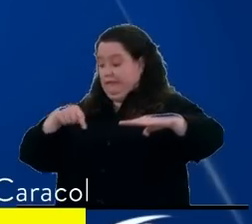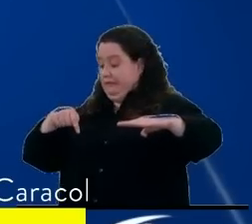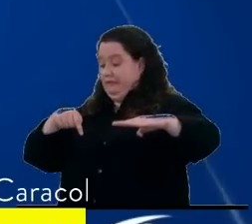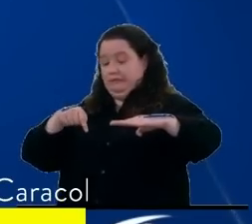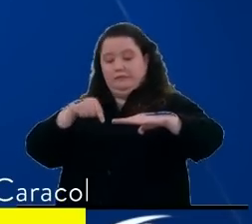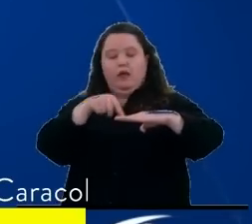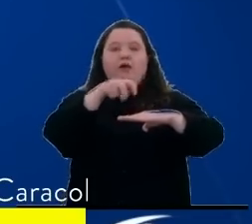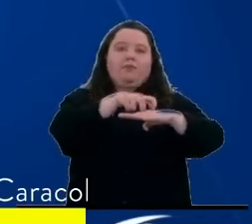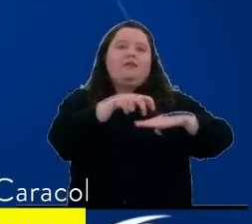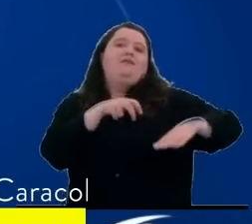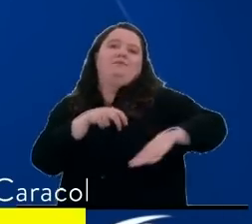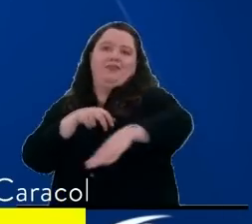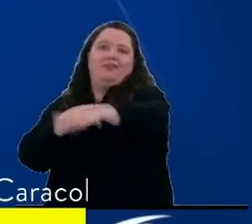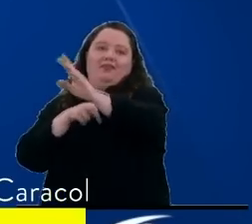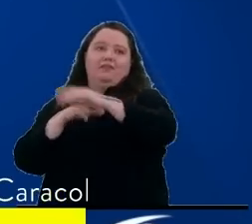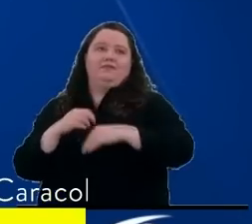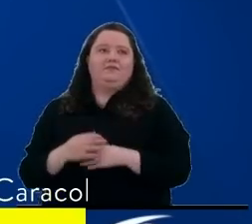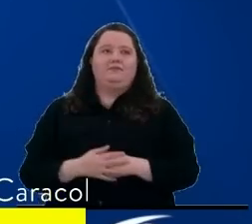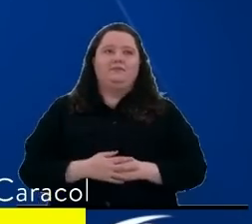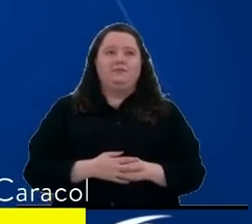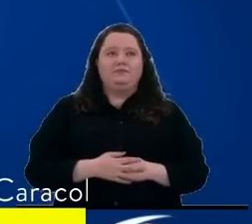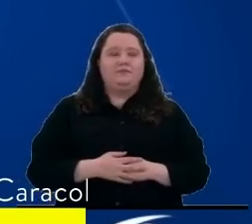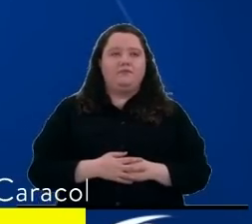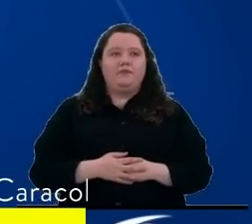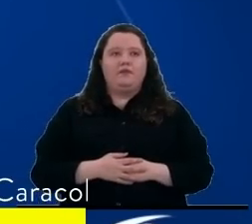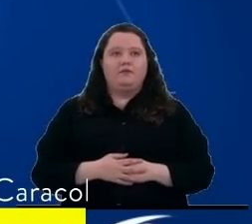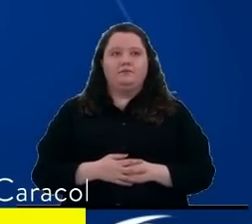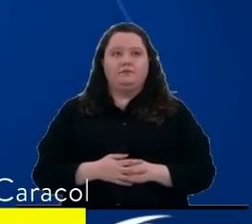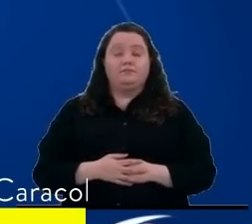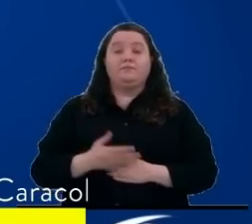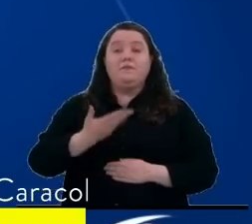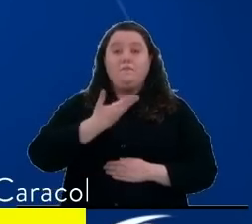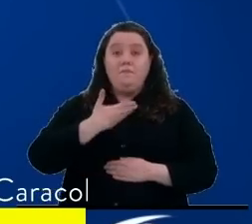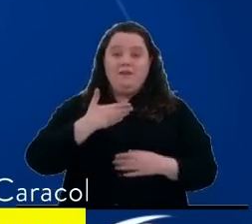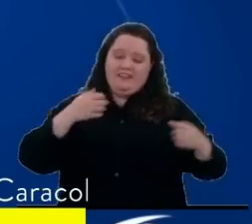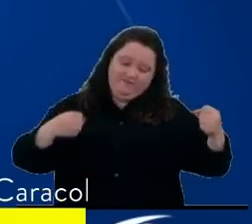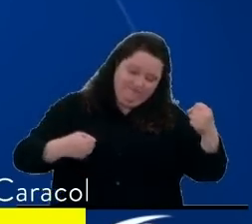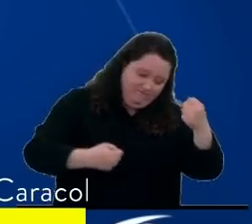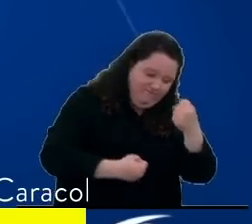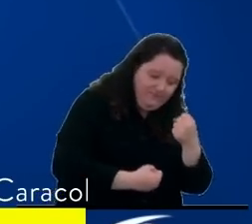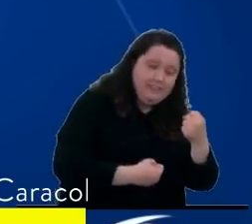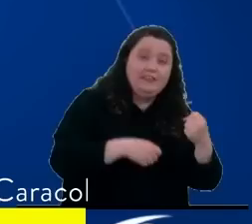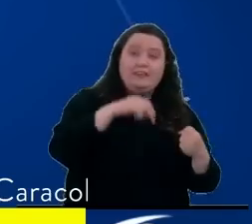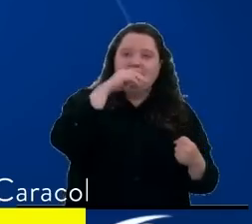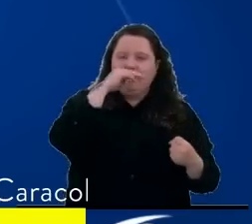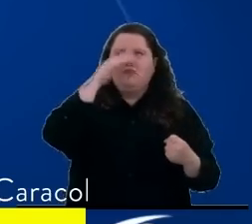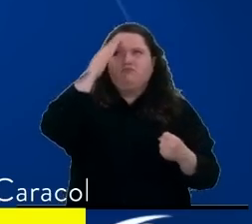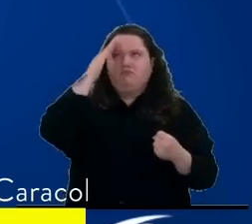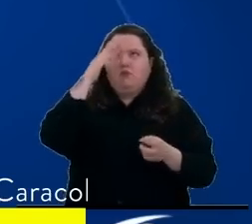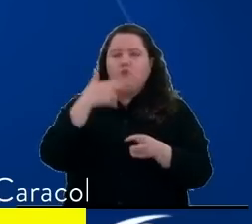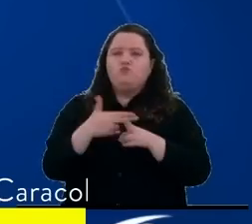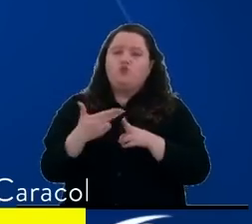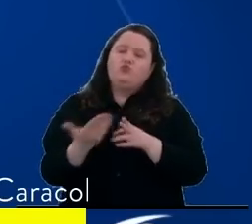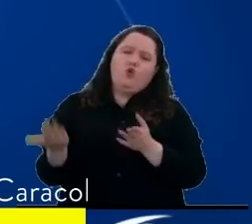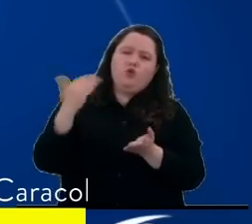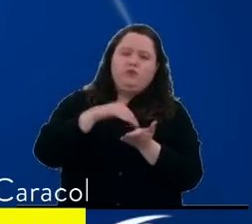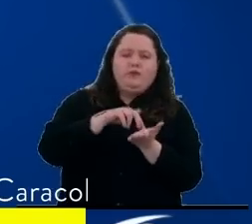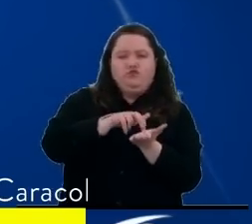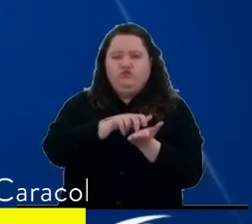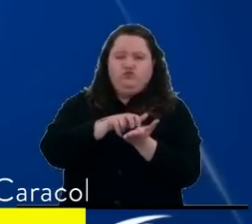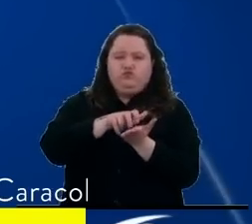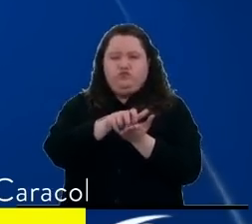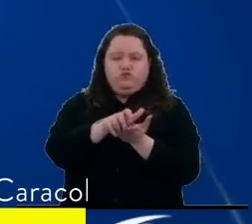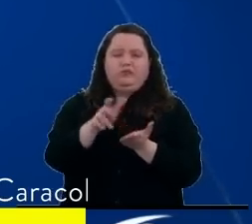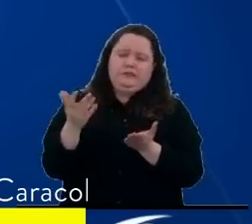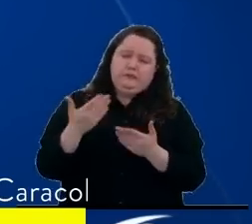Aquí, ma. No sé. Aferrado al cuello de su mamá, Edwin confía en que pronto pueda volver a caminar y